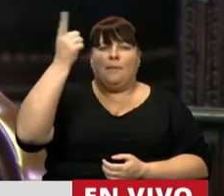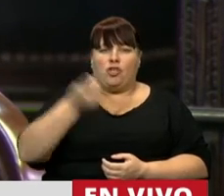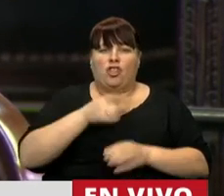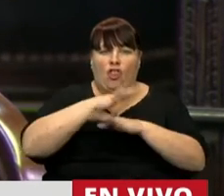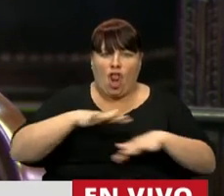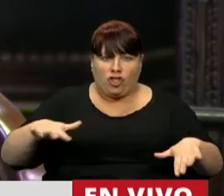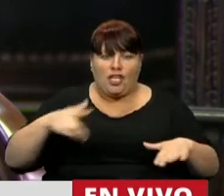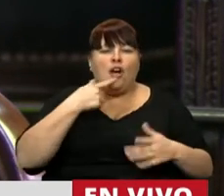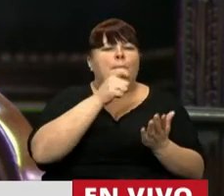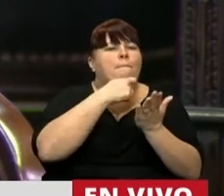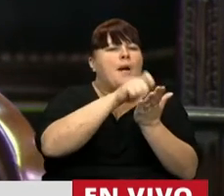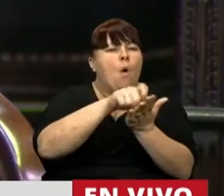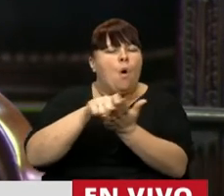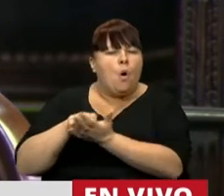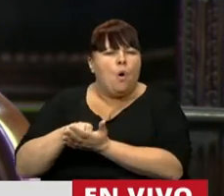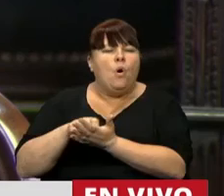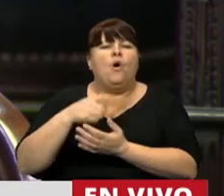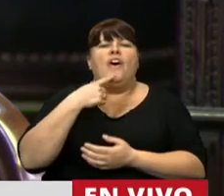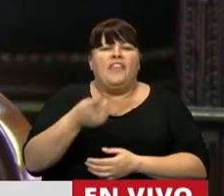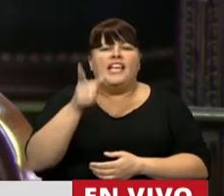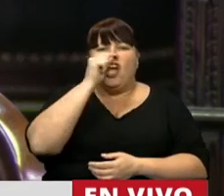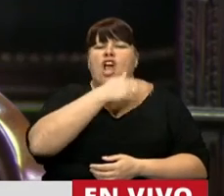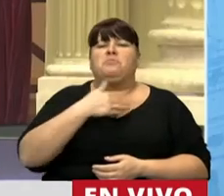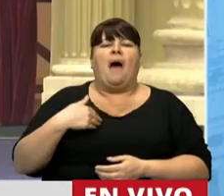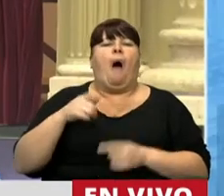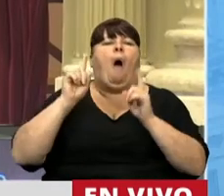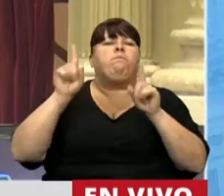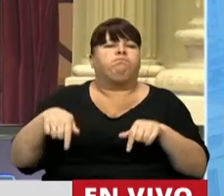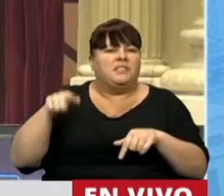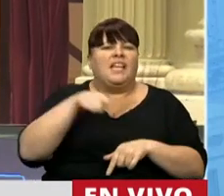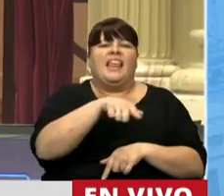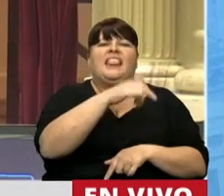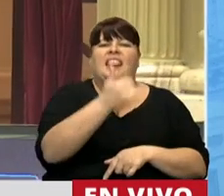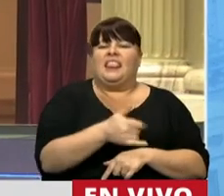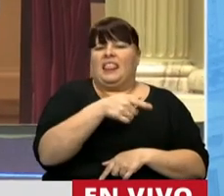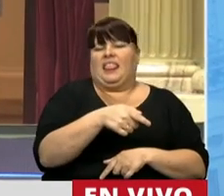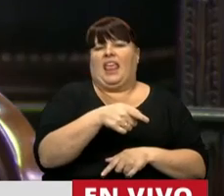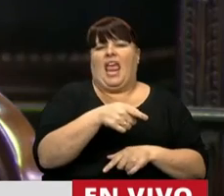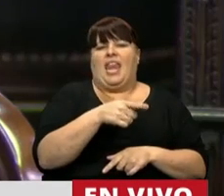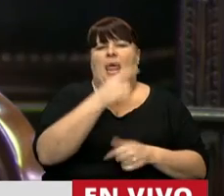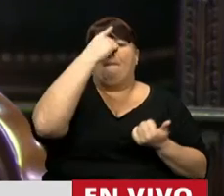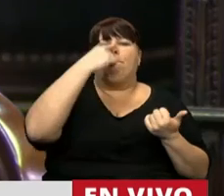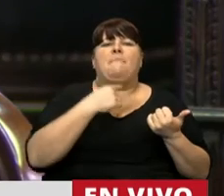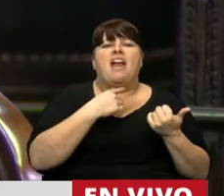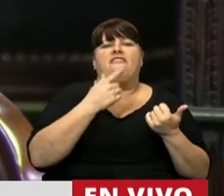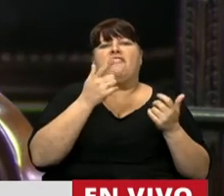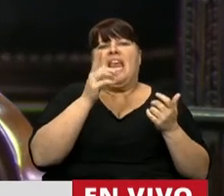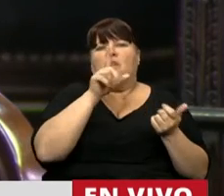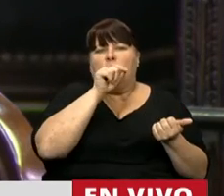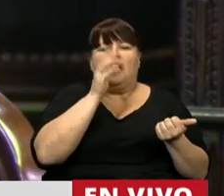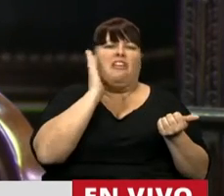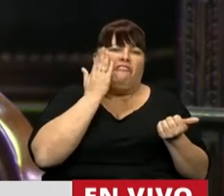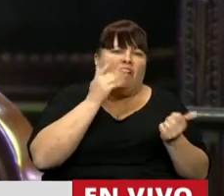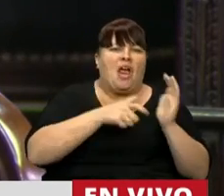los niños encuestados dicen que sus padres no saben que ellos tienen un perfil en alguna red